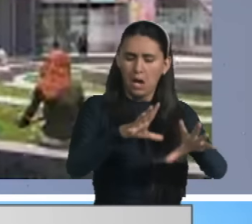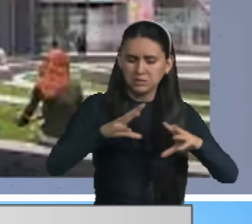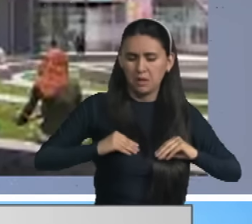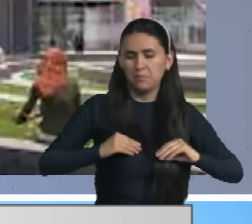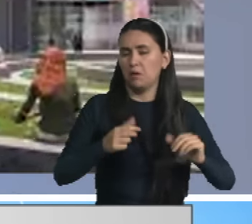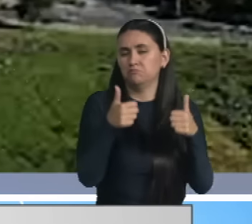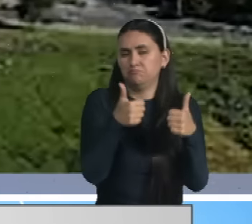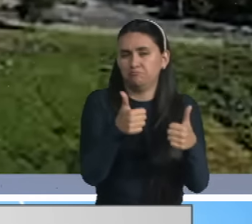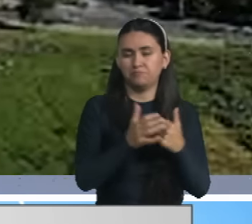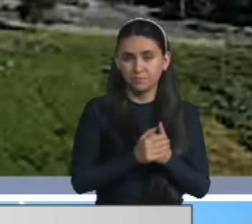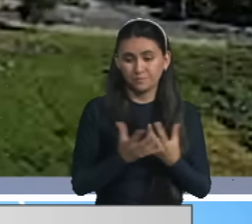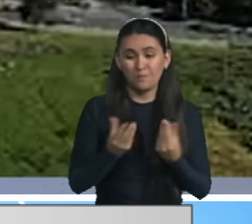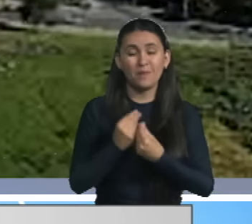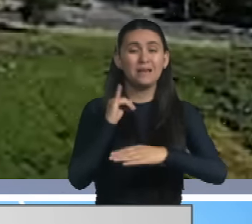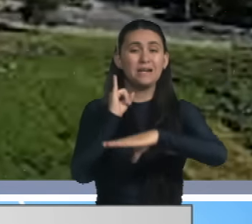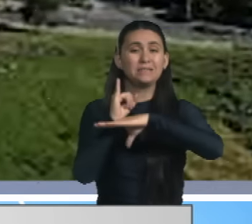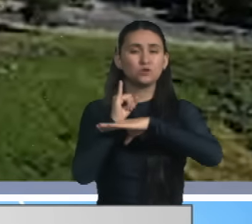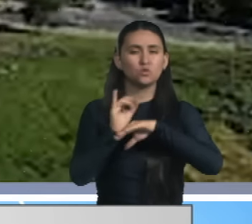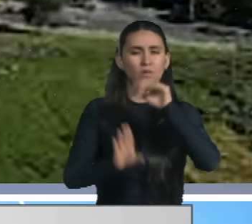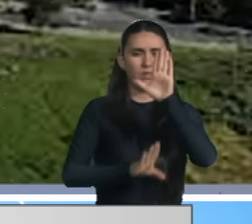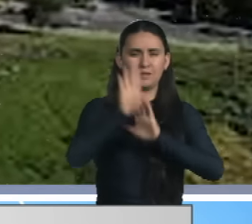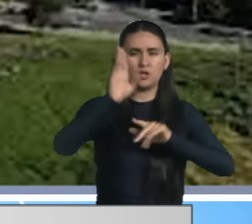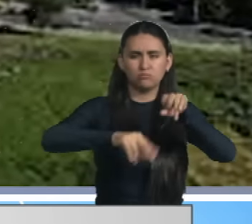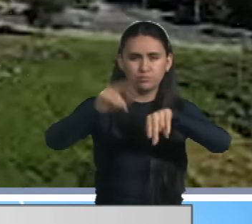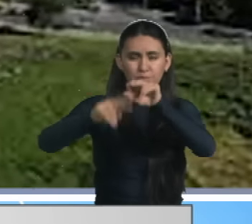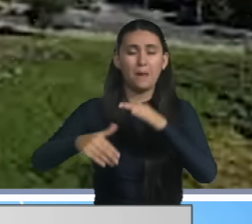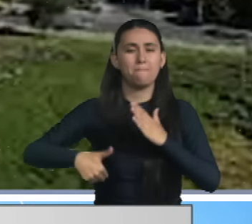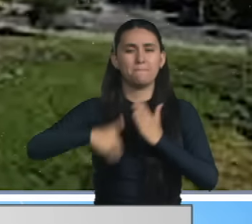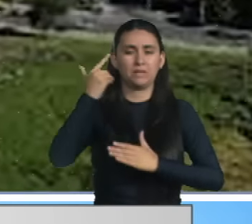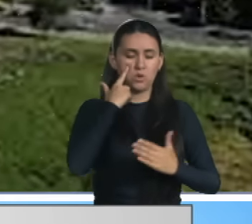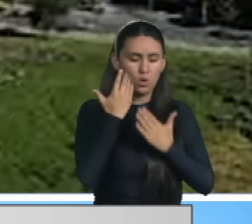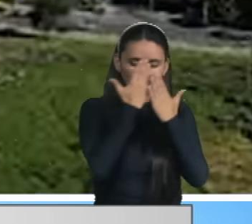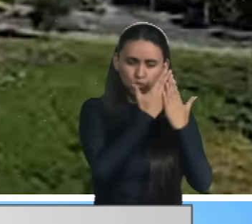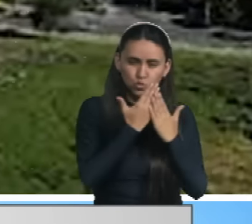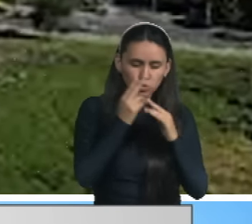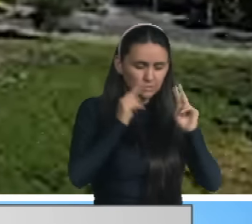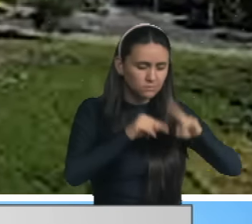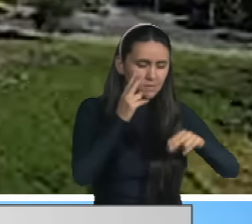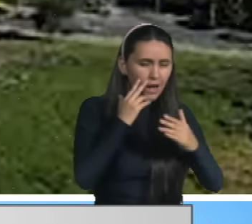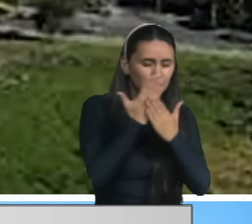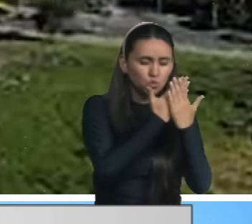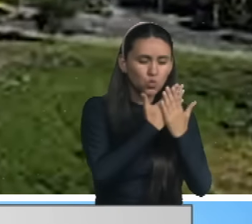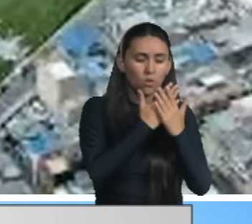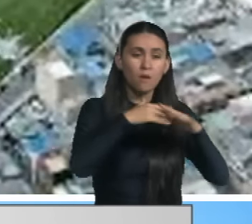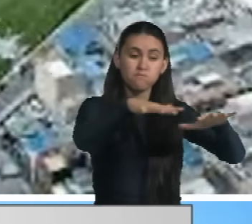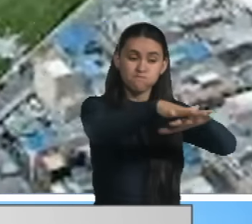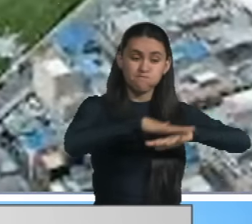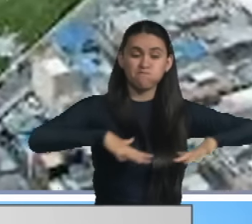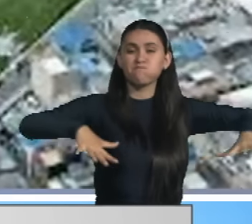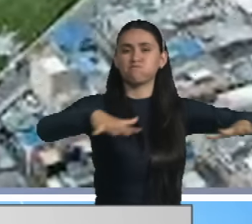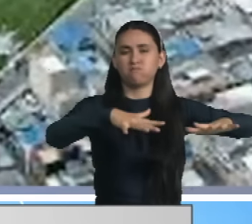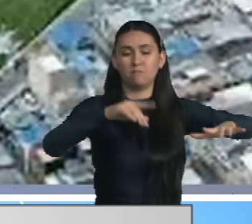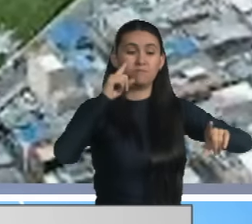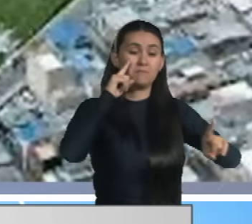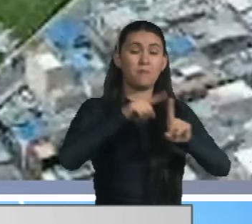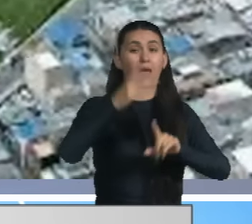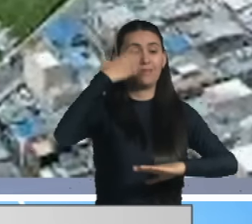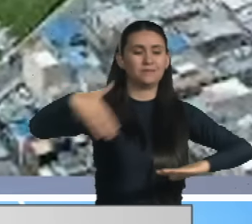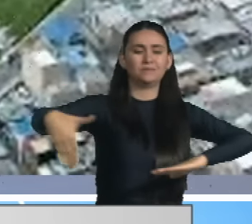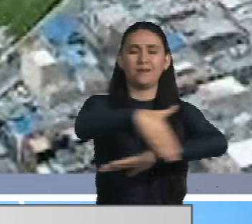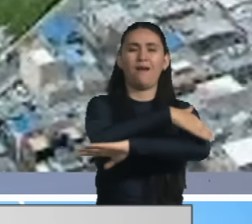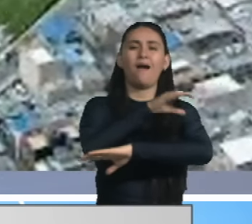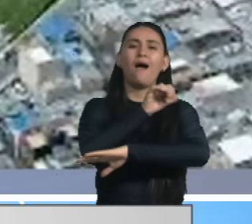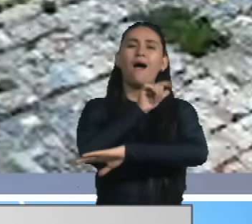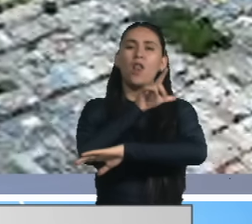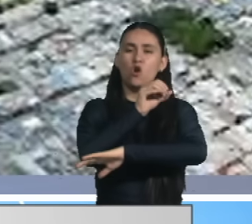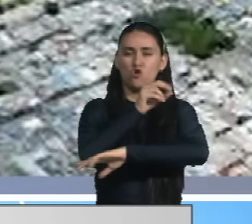cosas, el Instituto de Desarrollo Urbano empezará los estudios para utilizar estos predios que originalmente eran para la Aloo Norte, precisamente